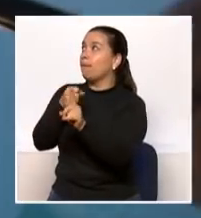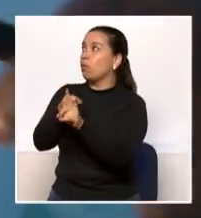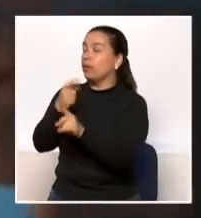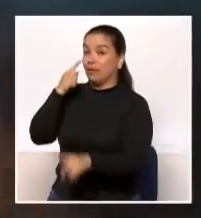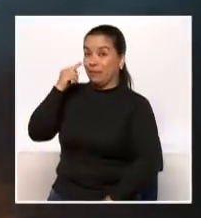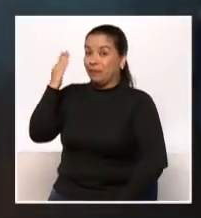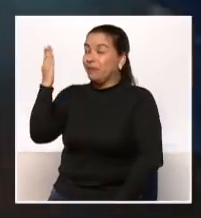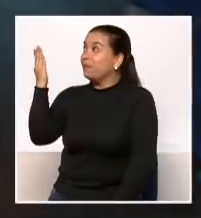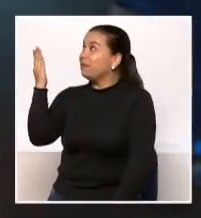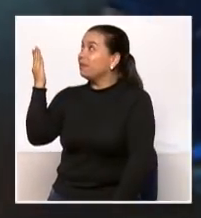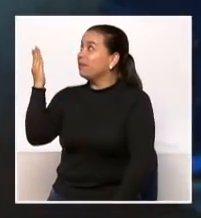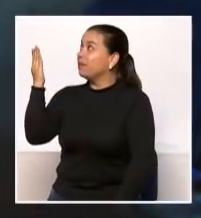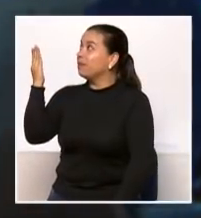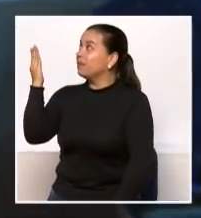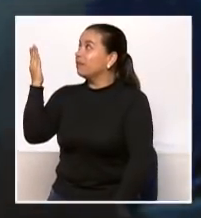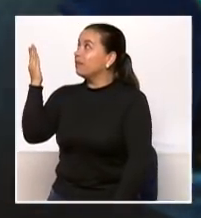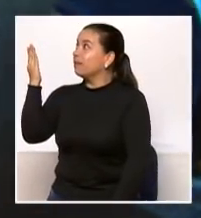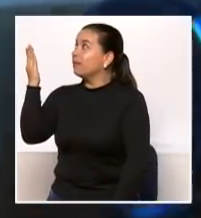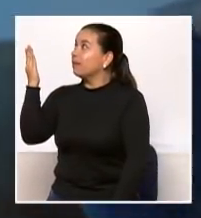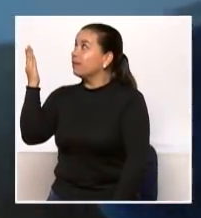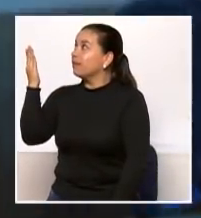próstata de él.